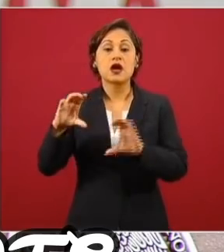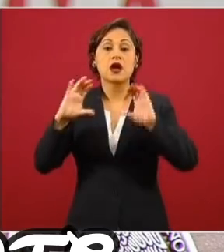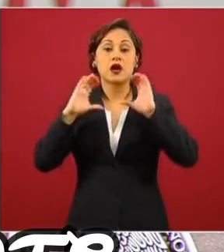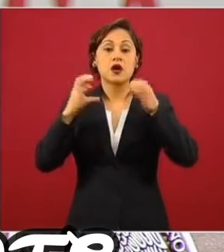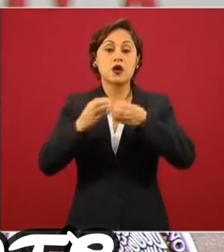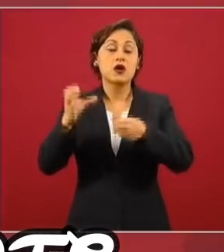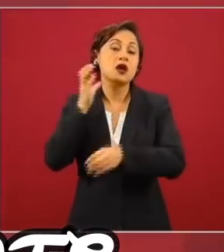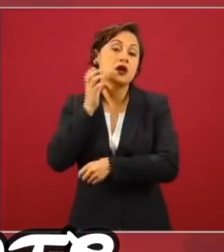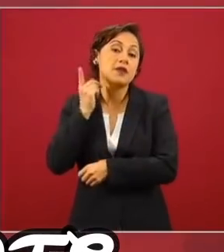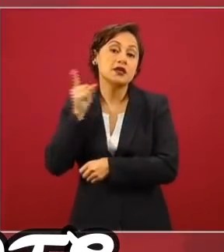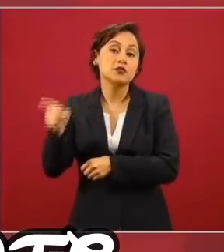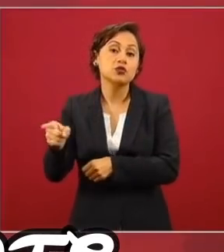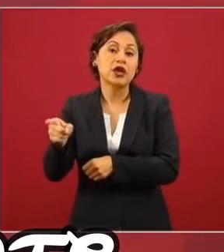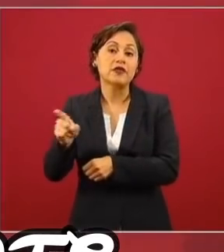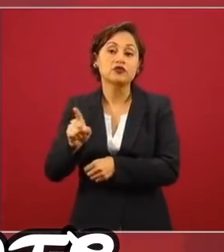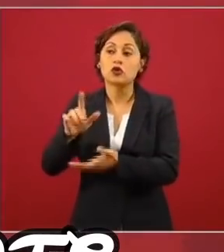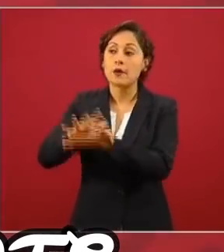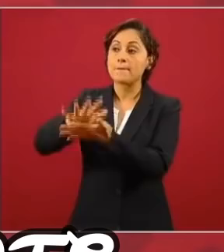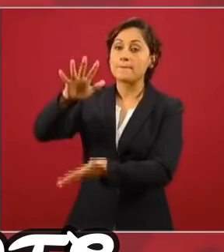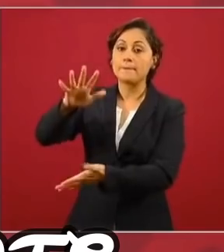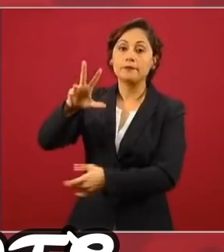manera puedan darle marcha atrás